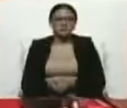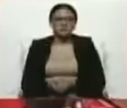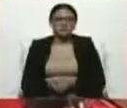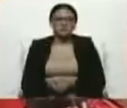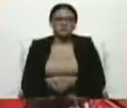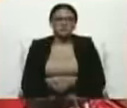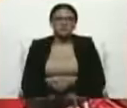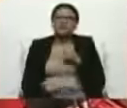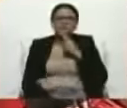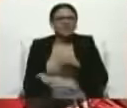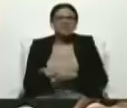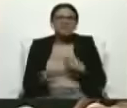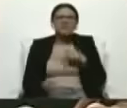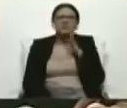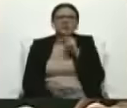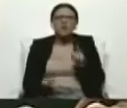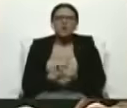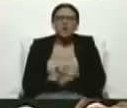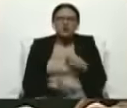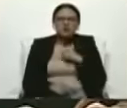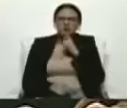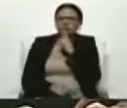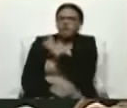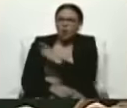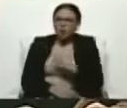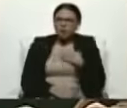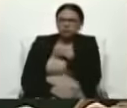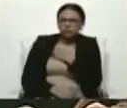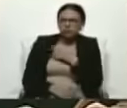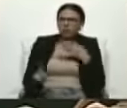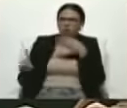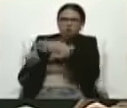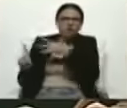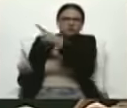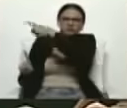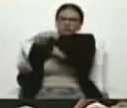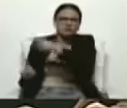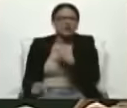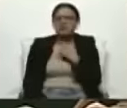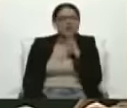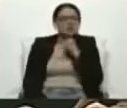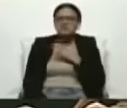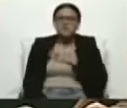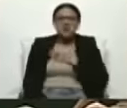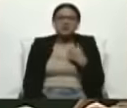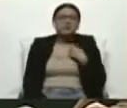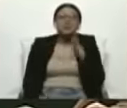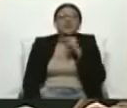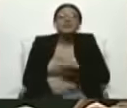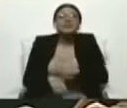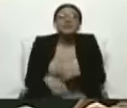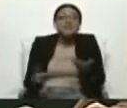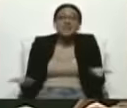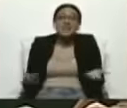en verdad yo no guardo rencor contra nadie. No, no tengo tiempo para guardarle rencor a nadie